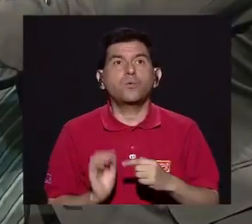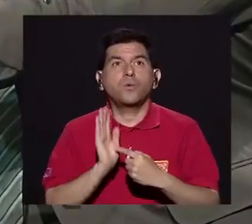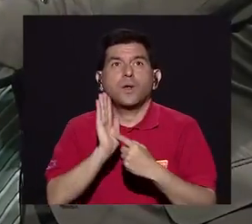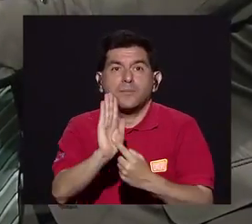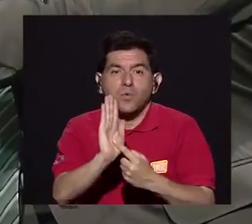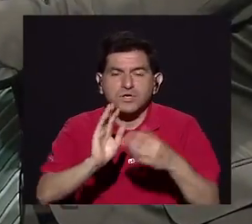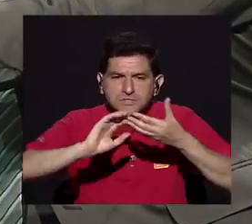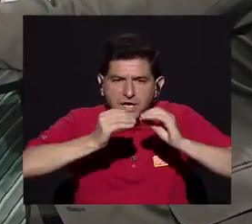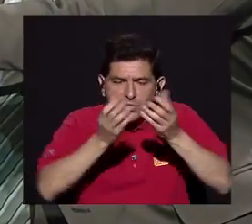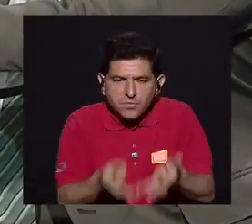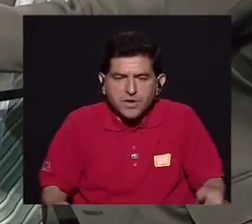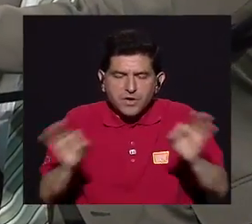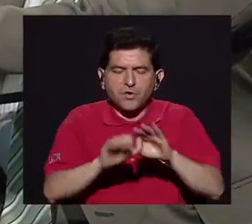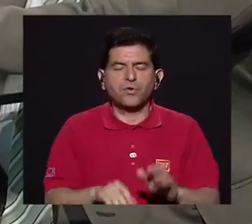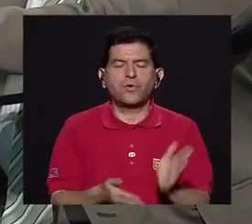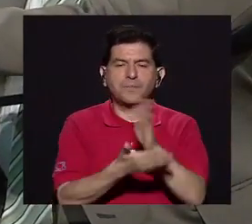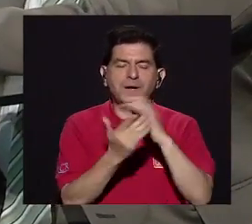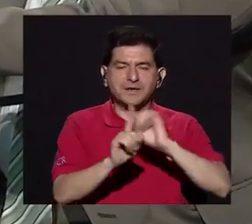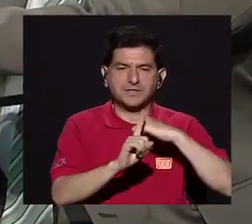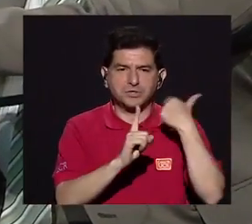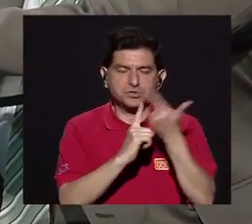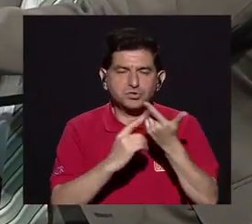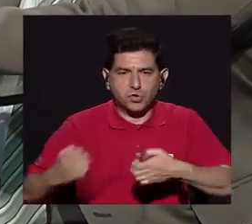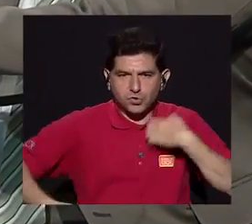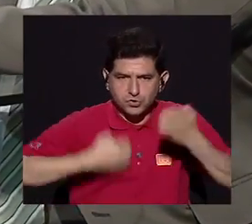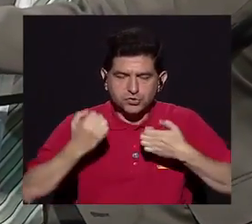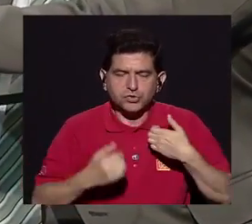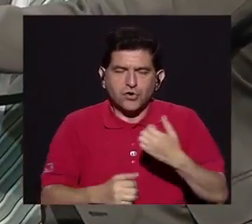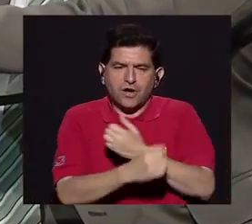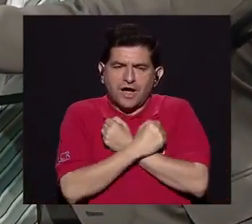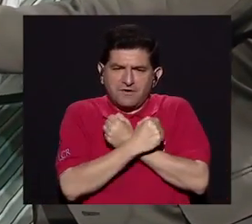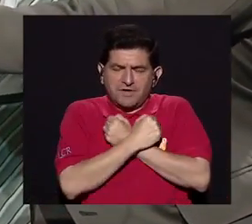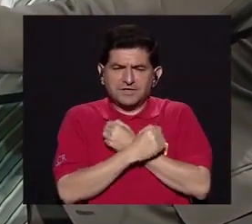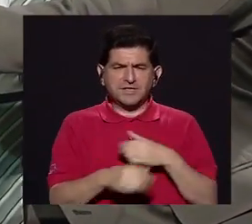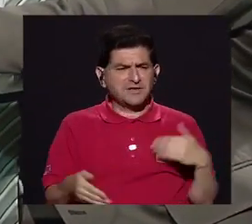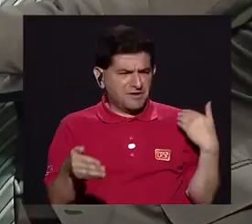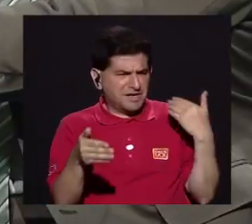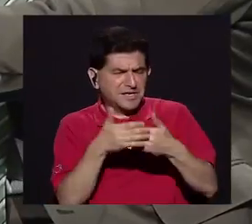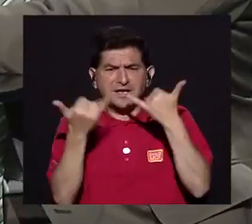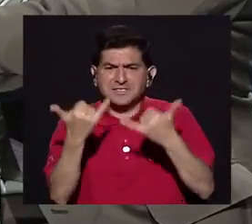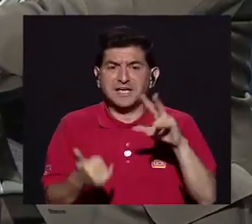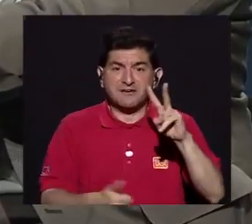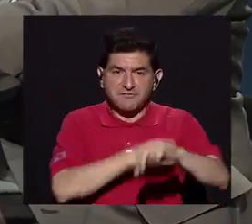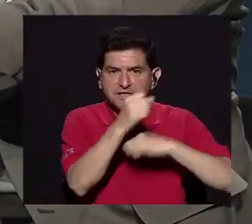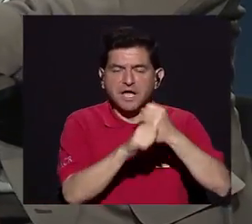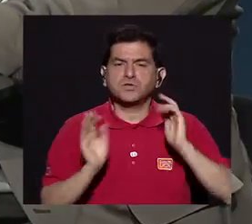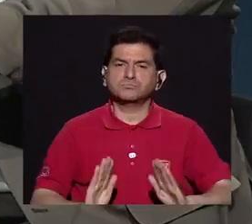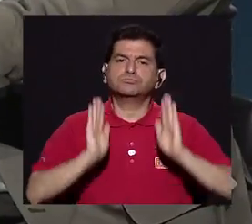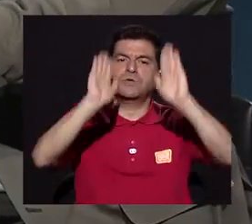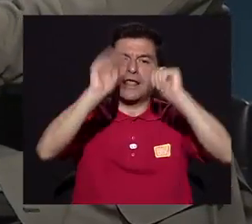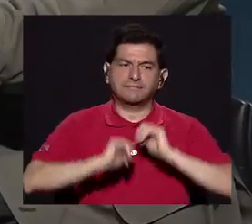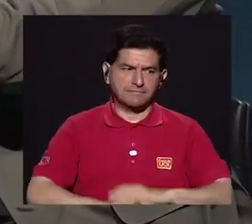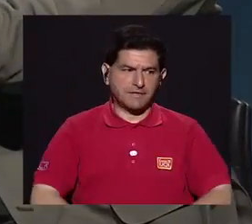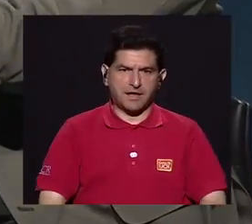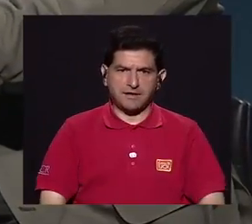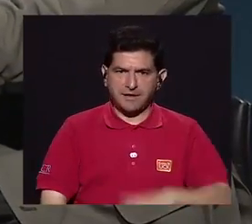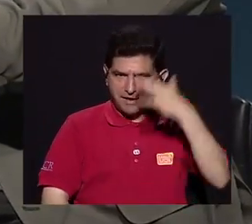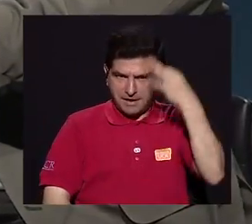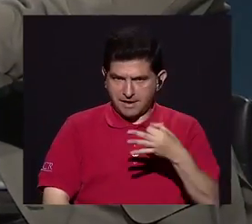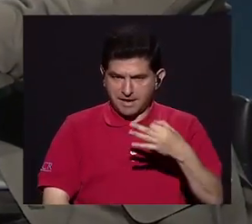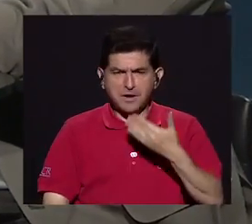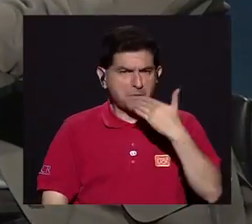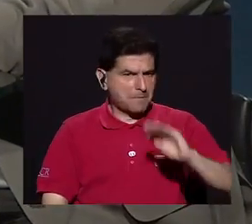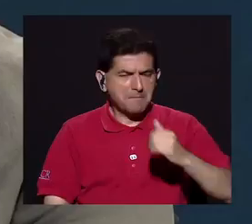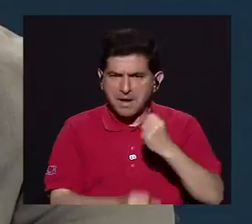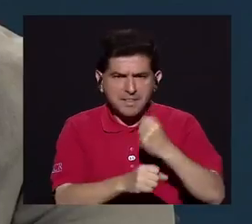importantes es la parte socioemocional afectiva. Y ese acercamiento lo tenemos desde hace 20 años, ¿no? Maravilloso. Entonces, creo que no hemos